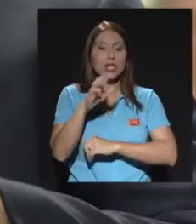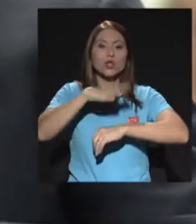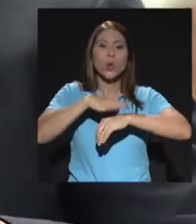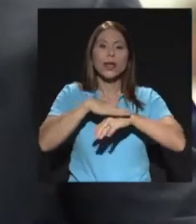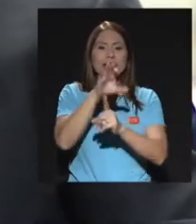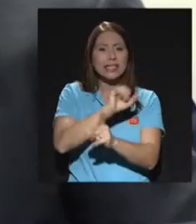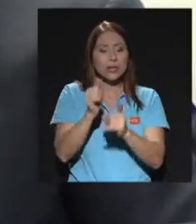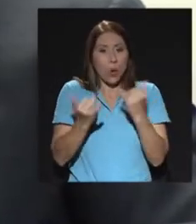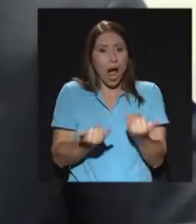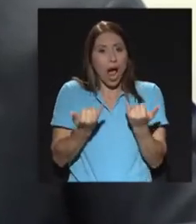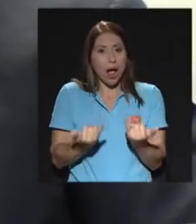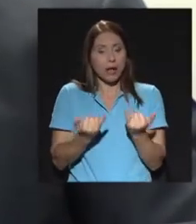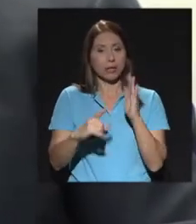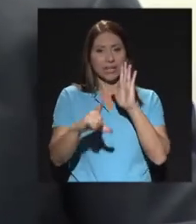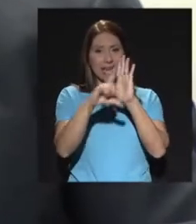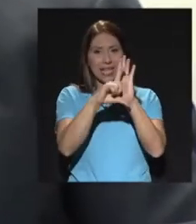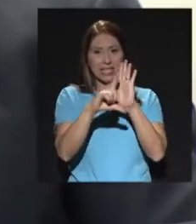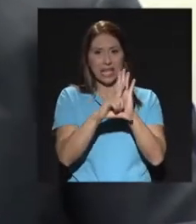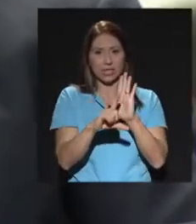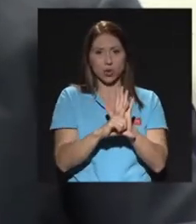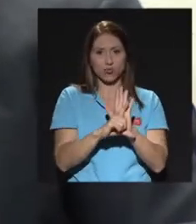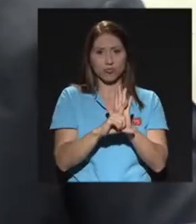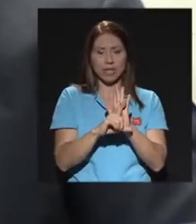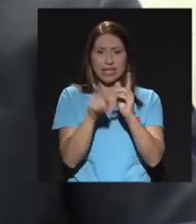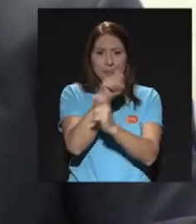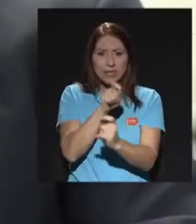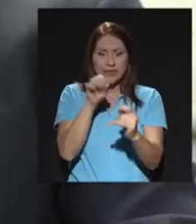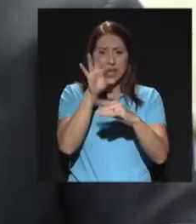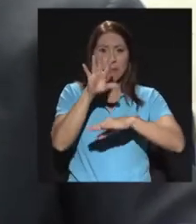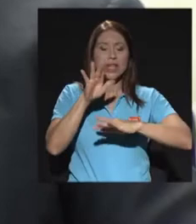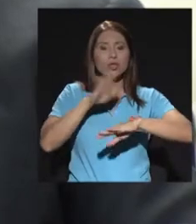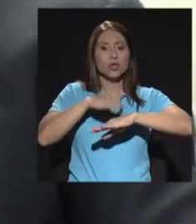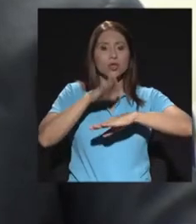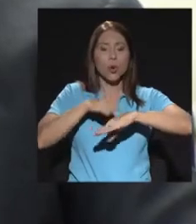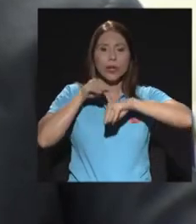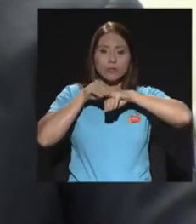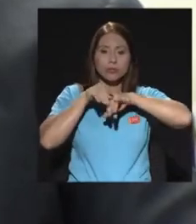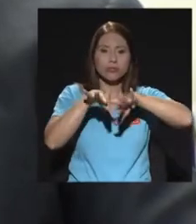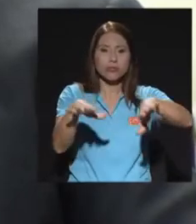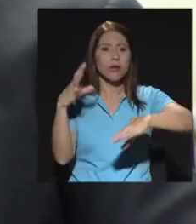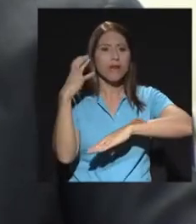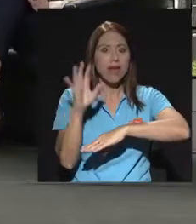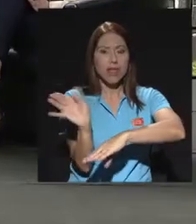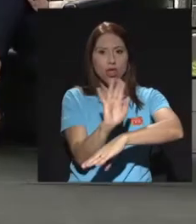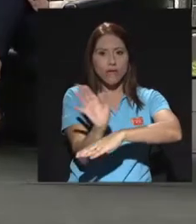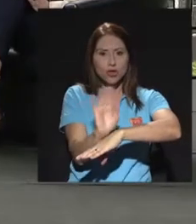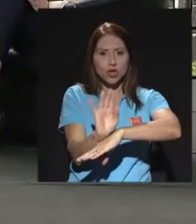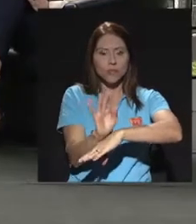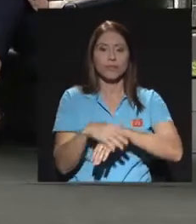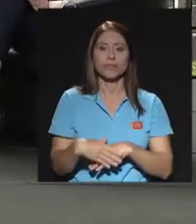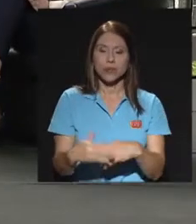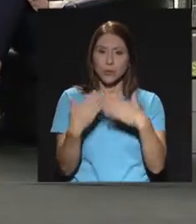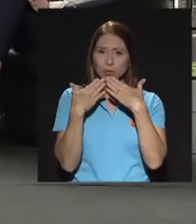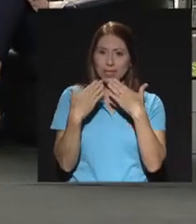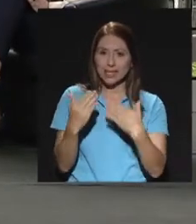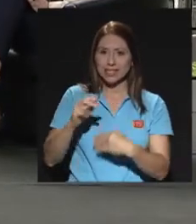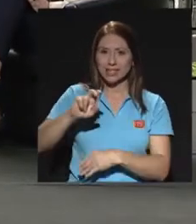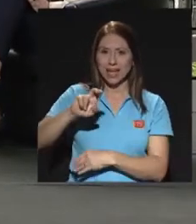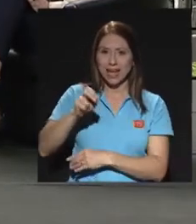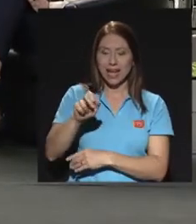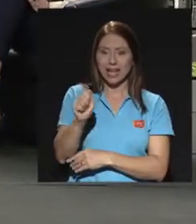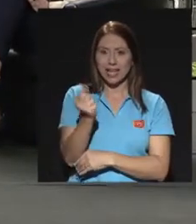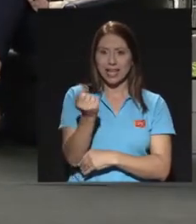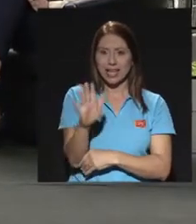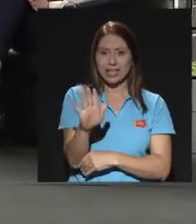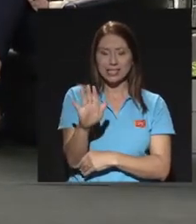de la legislación en el caso específico de la radiodifusión. Bueno, muchas gracias a Canal 15